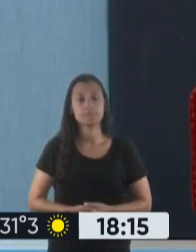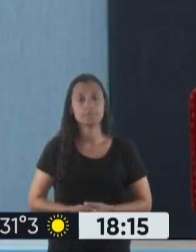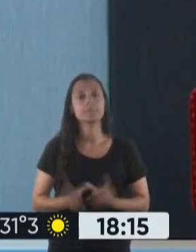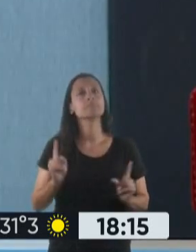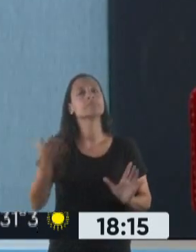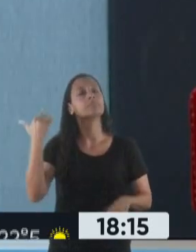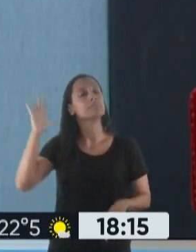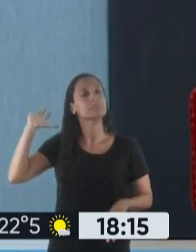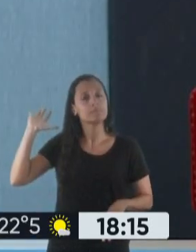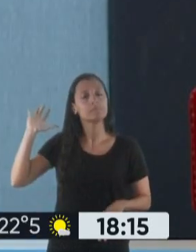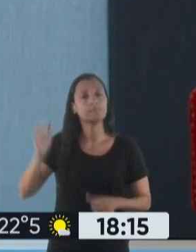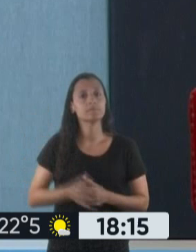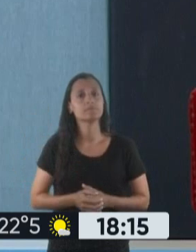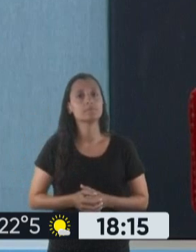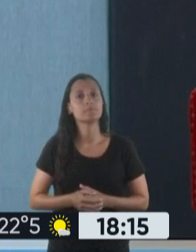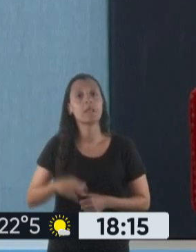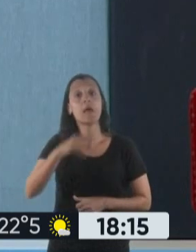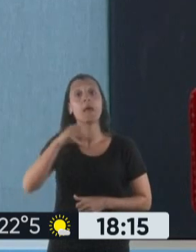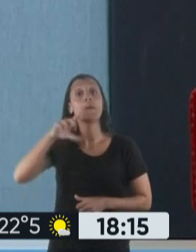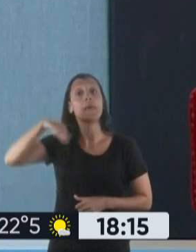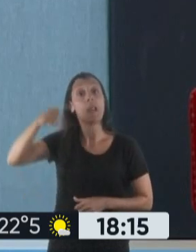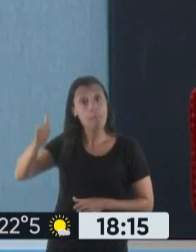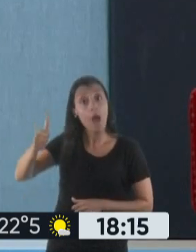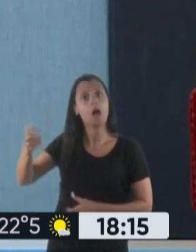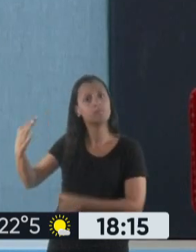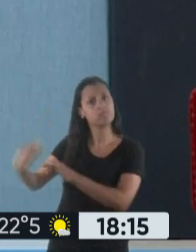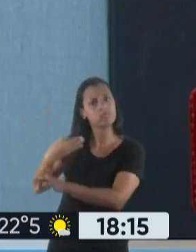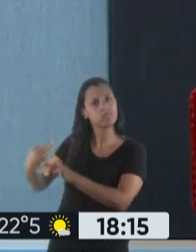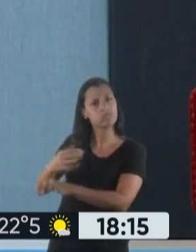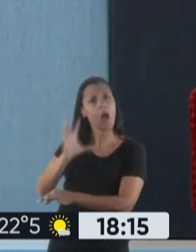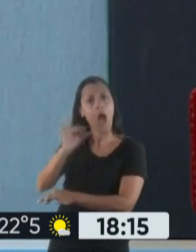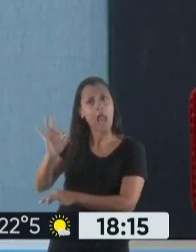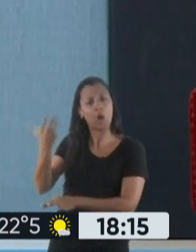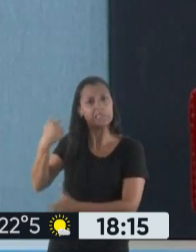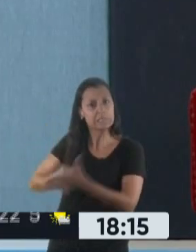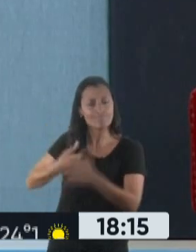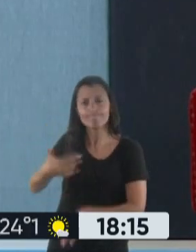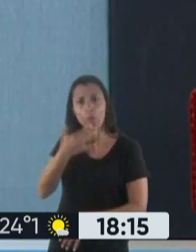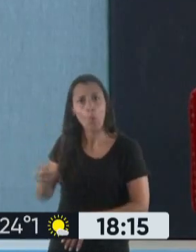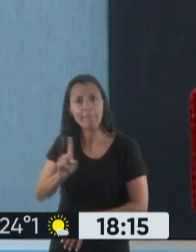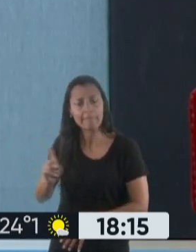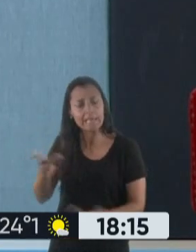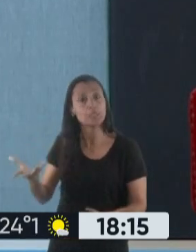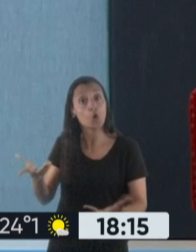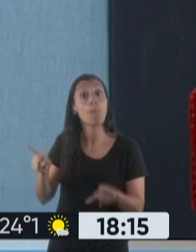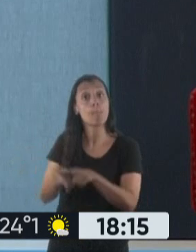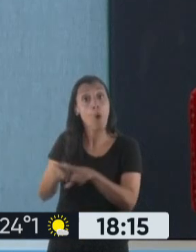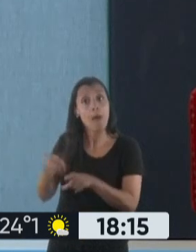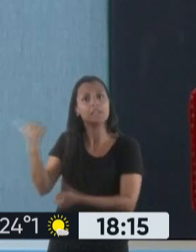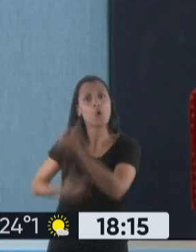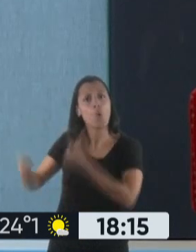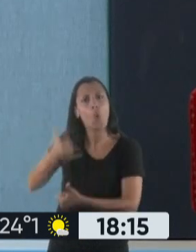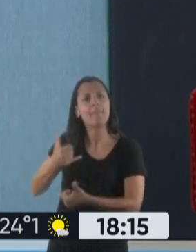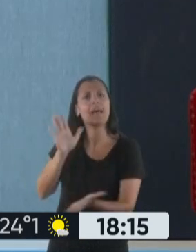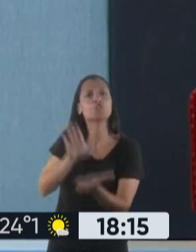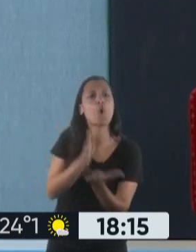alguna vez Vilma me enseñó algo que me costaba entender, porque cuando hablábamos de derechos de